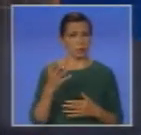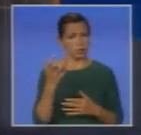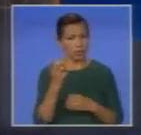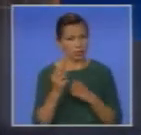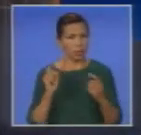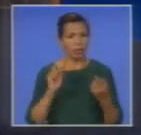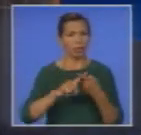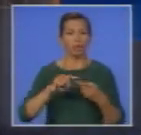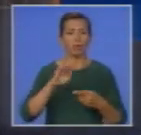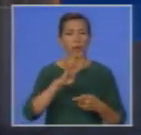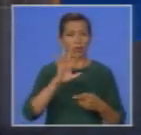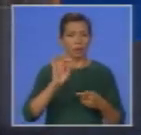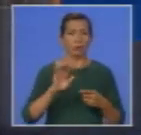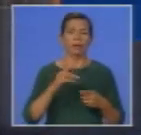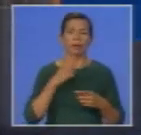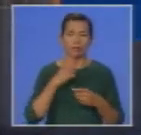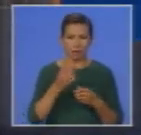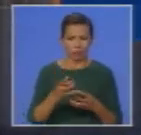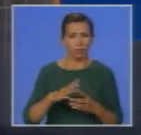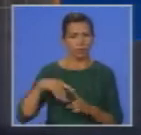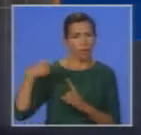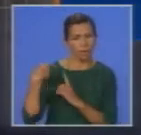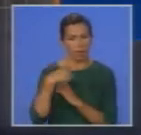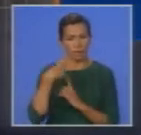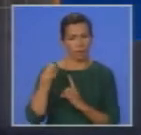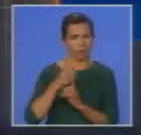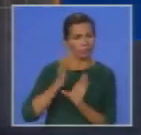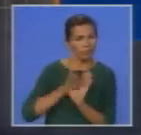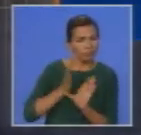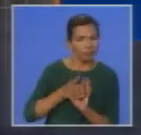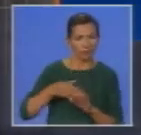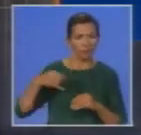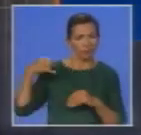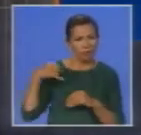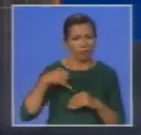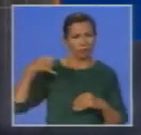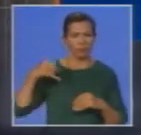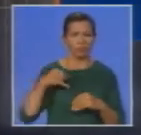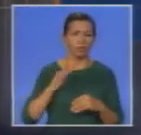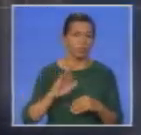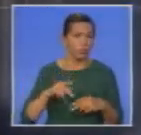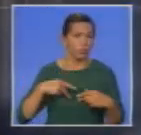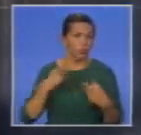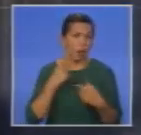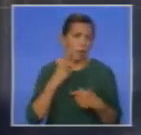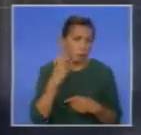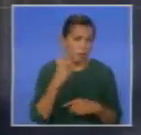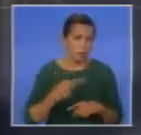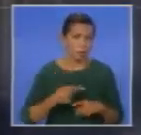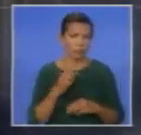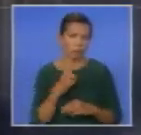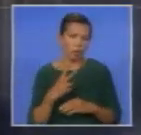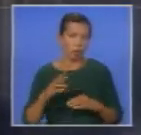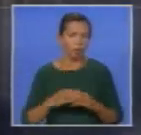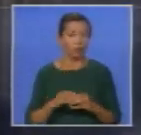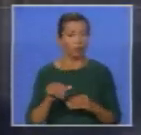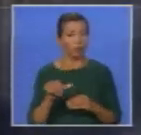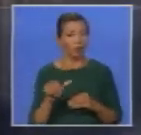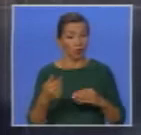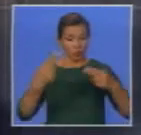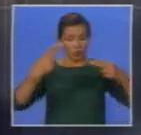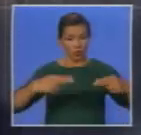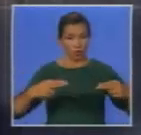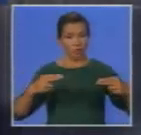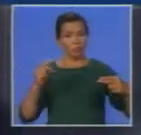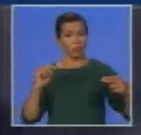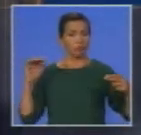años señalan haber sufrido violencia física, psicológica o sexual alguna vez en su vida. Y en el caso de las mujeres migrantes de la frontera